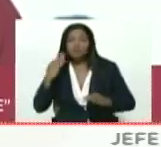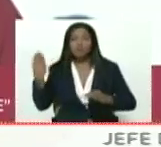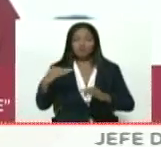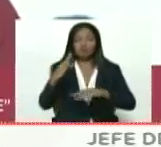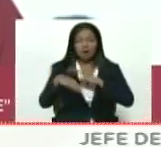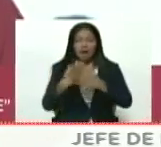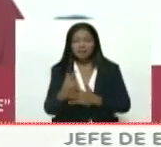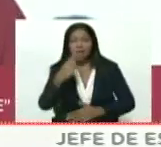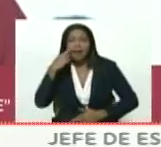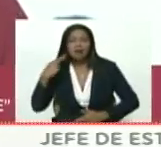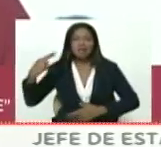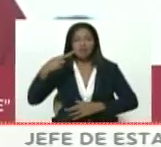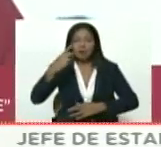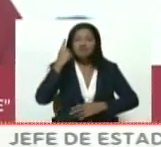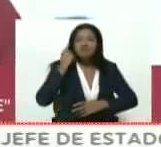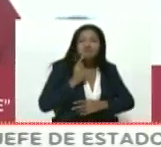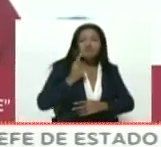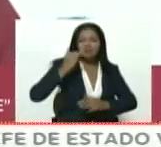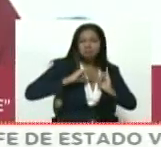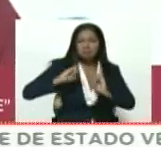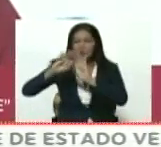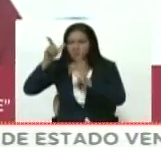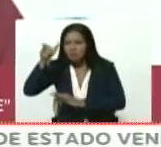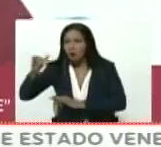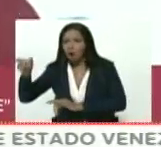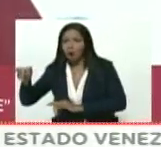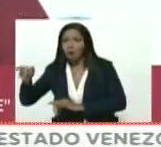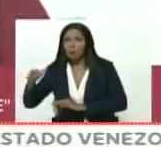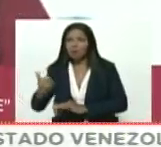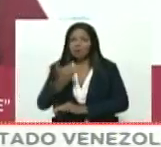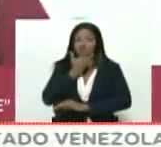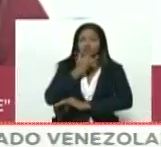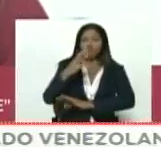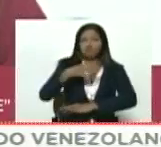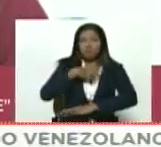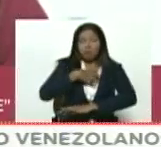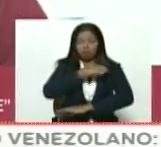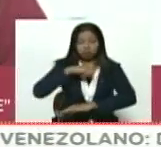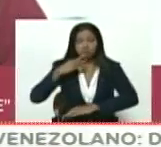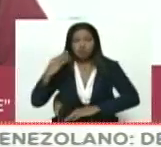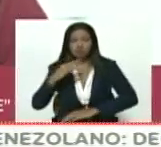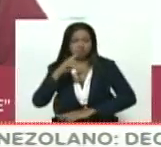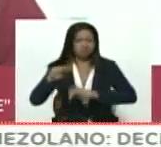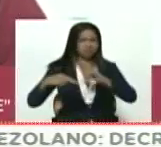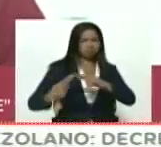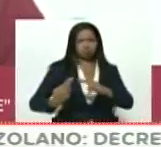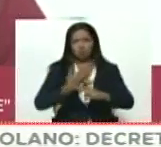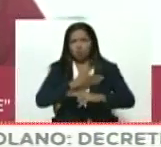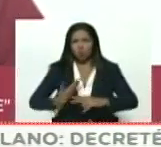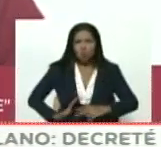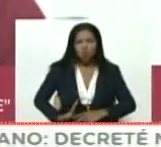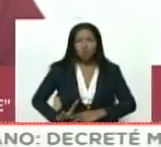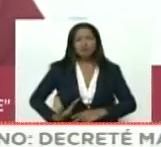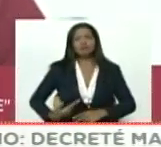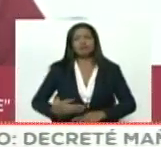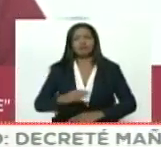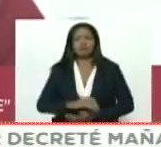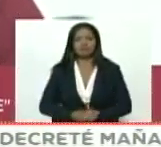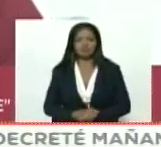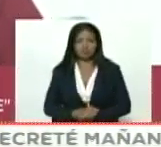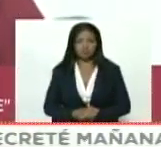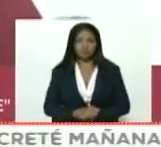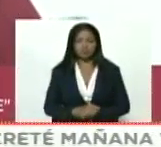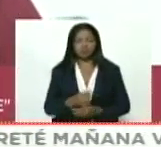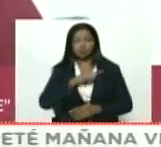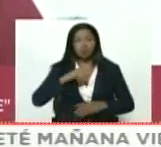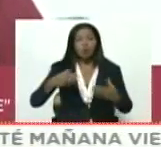Rivas, así como Sucre, no tiene permitido fallar y no fallaremos, presidente. La juventud del Partido Socialista Unido de